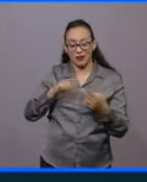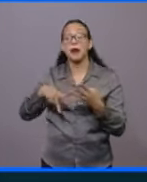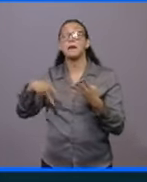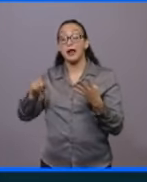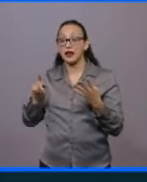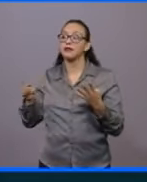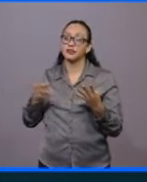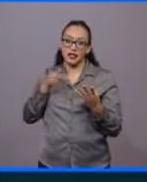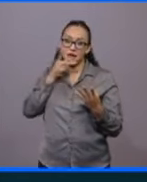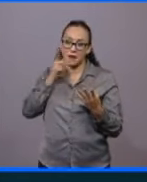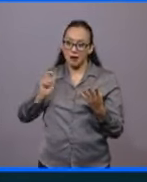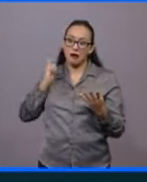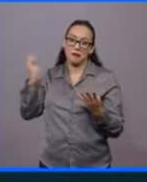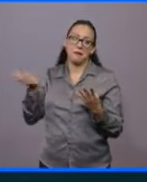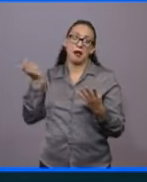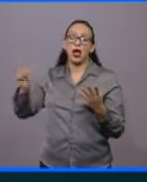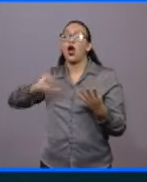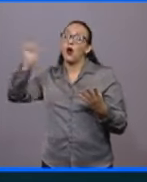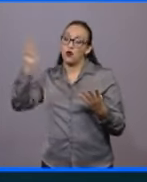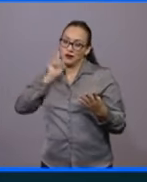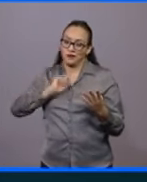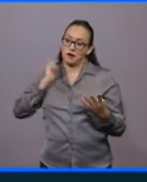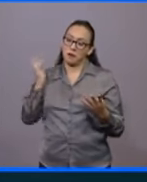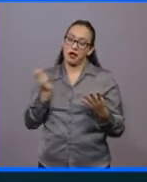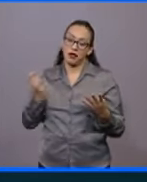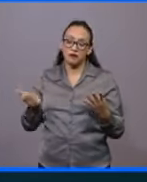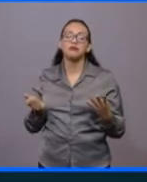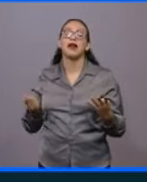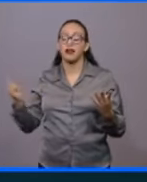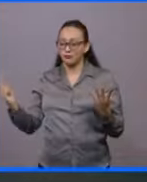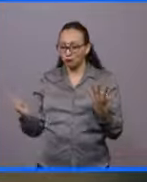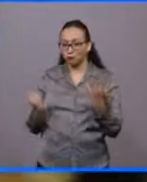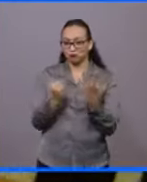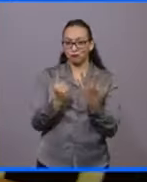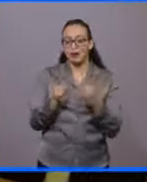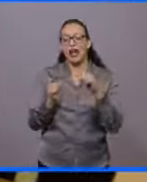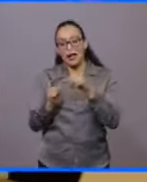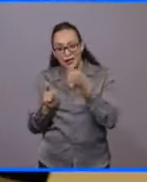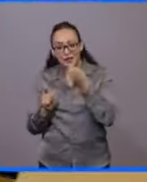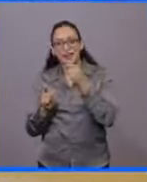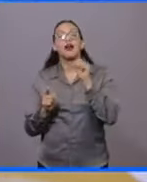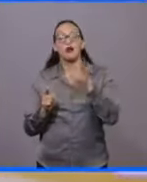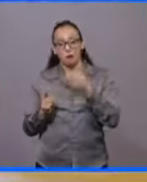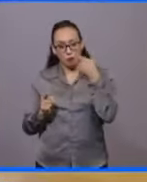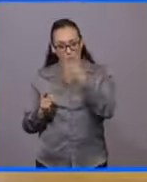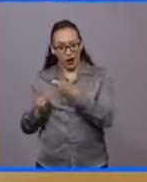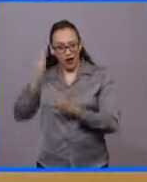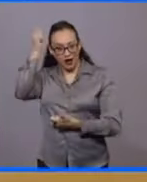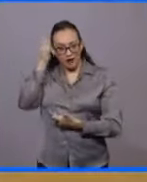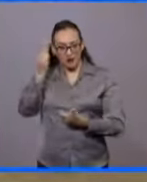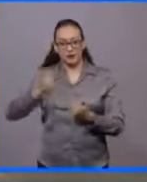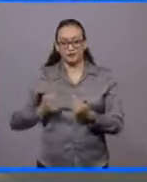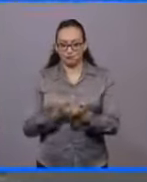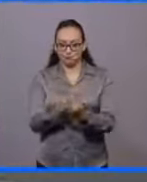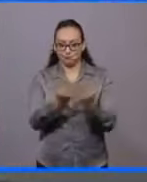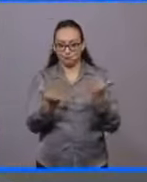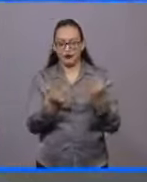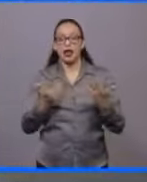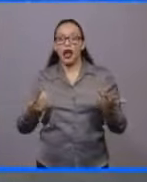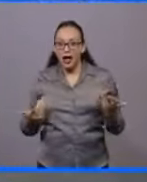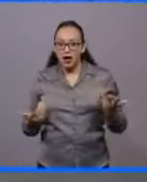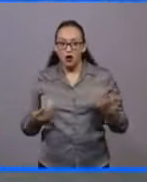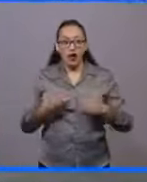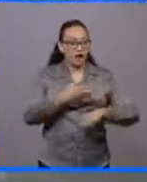dependencia económica, con lo que se garantizó el interés superior del menor, por lo que dictó sentencia favorable para que